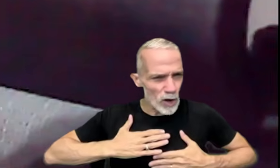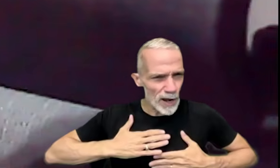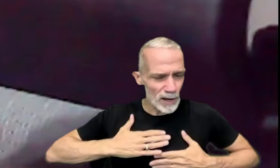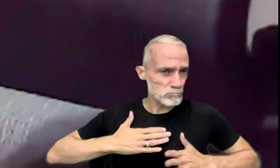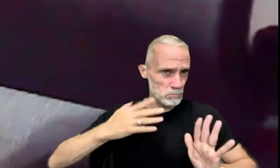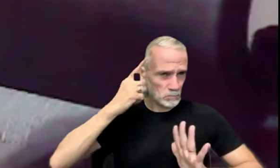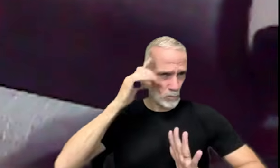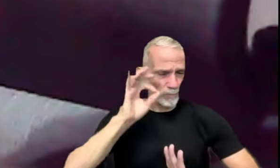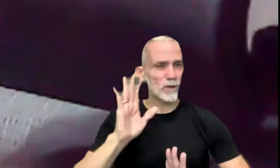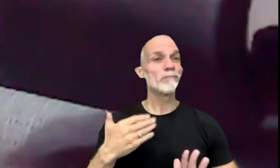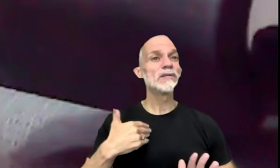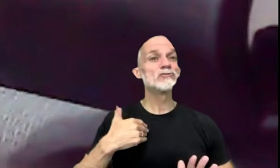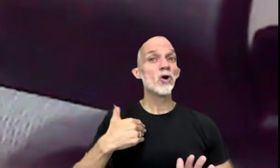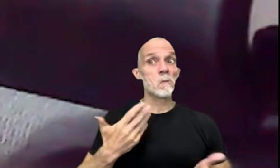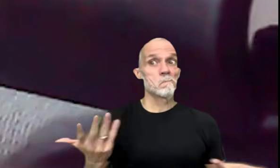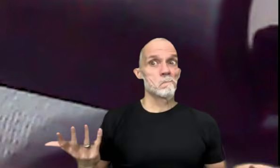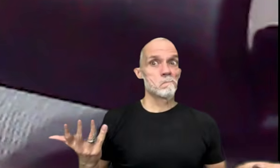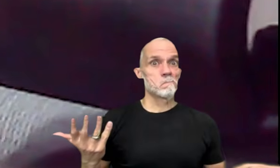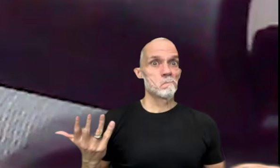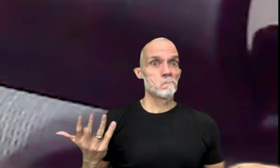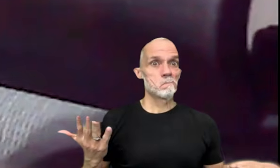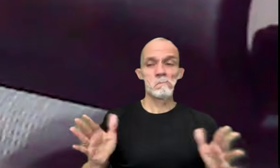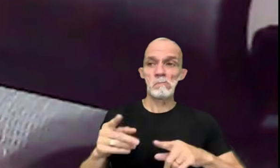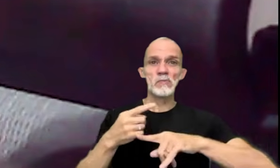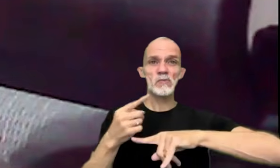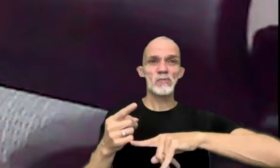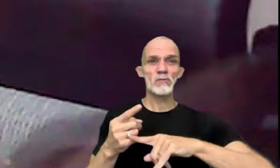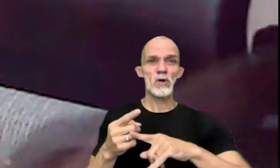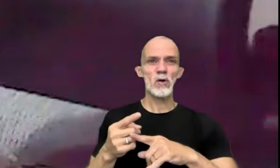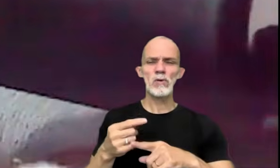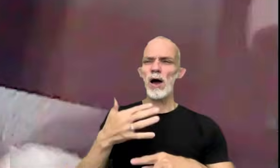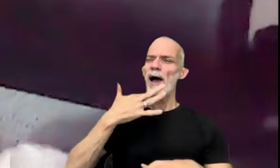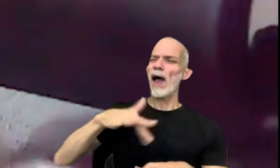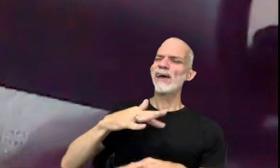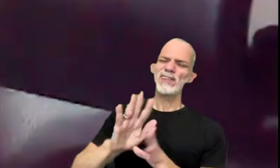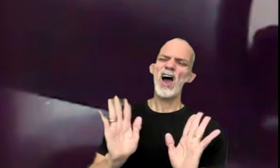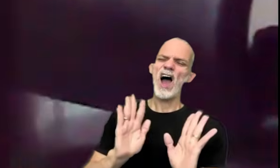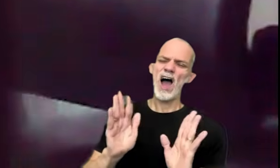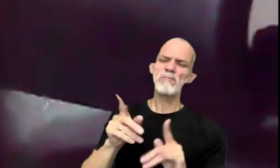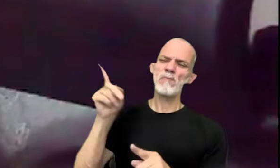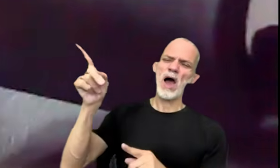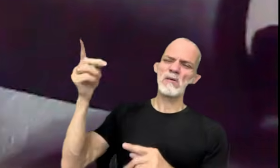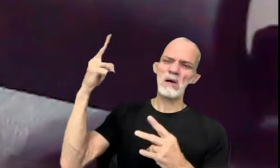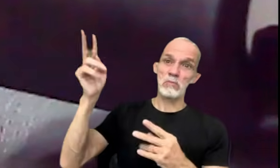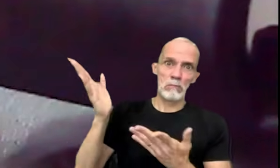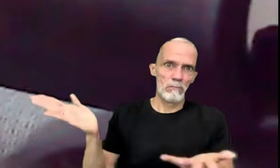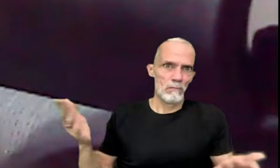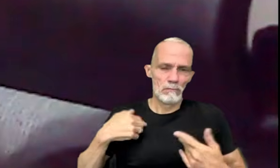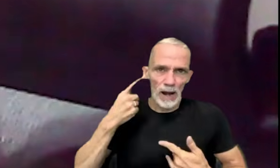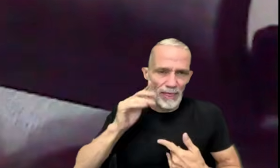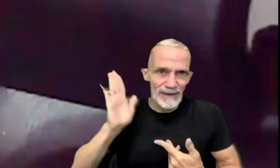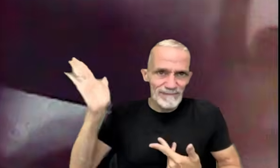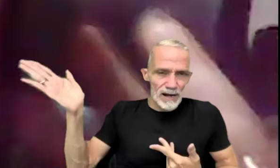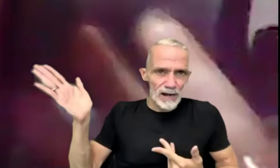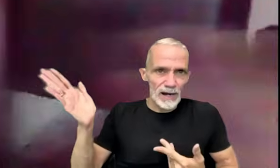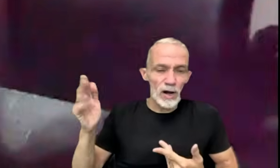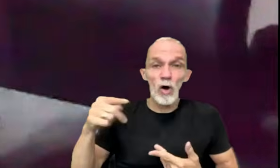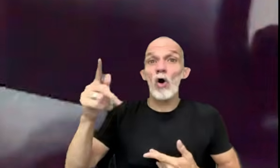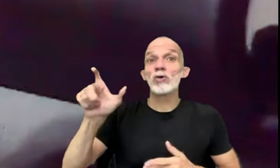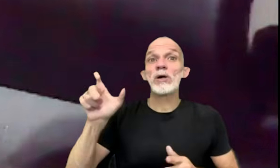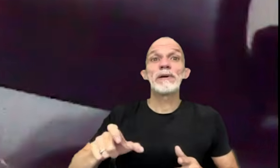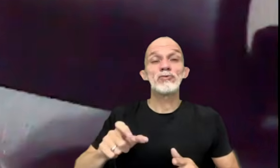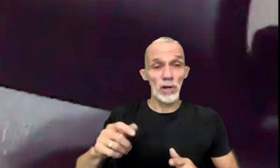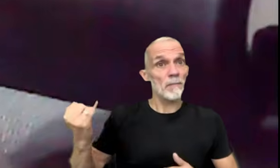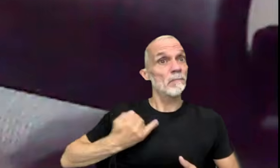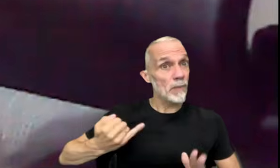lo que yo pienso. No puedo hacer una interpretación extensiva y más a un fisco extranjero. Que después alguien me lo